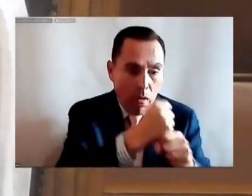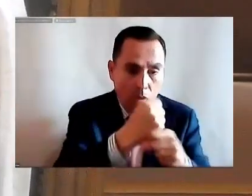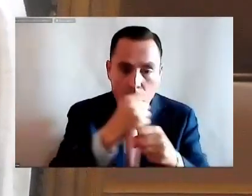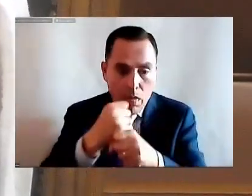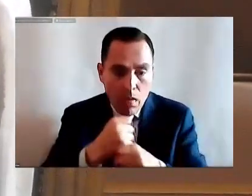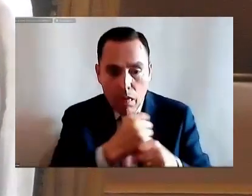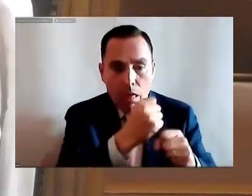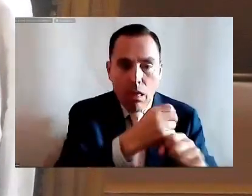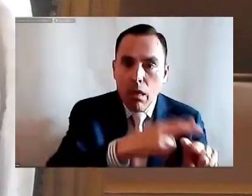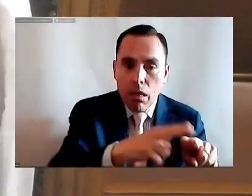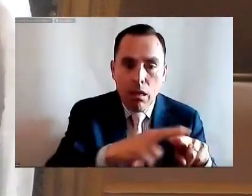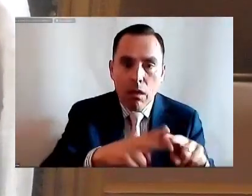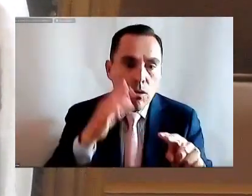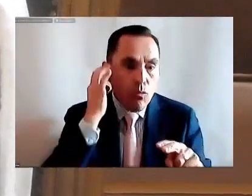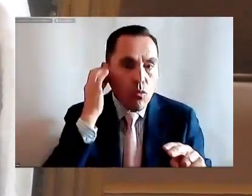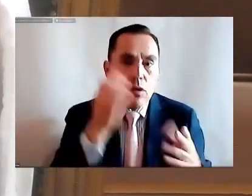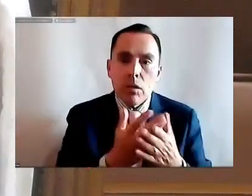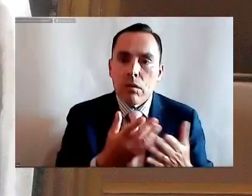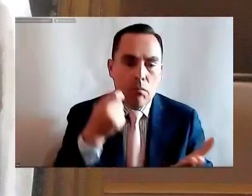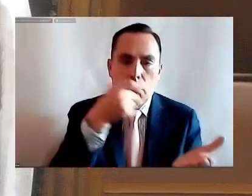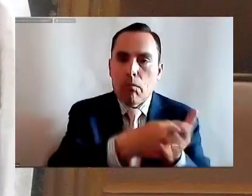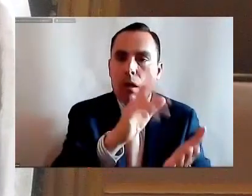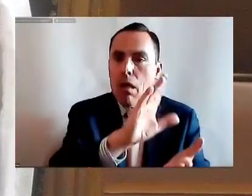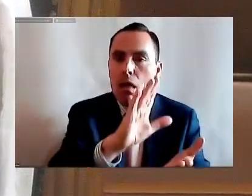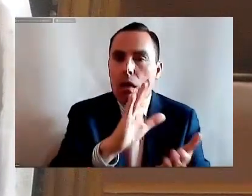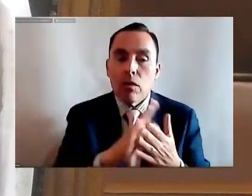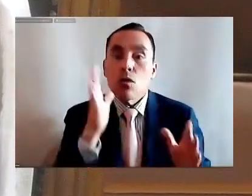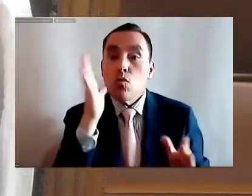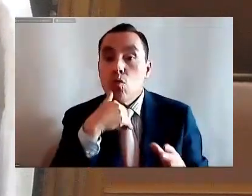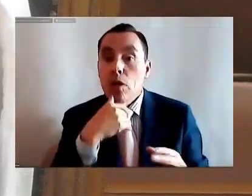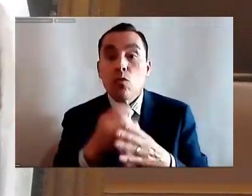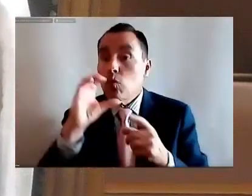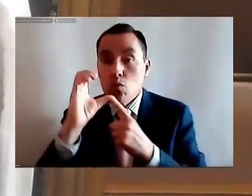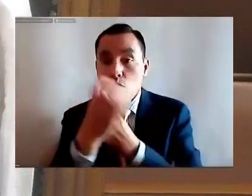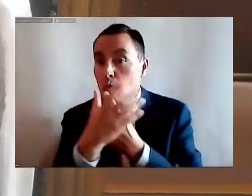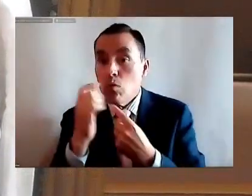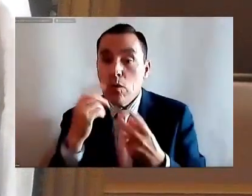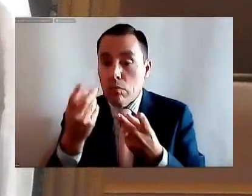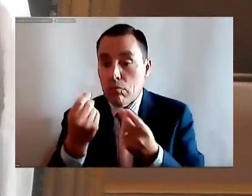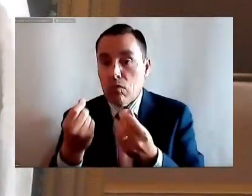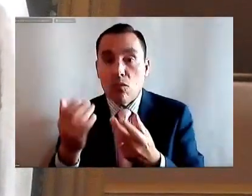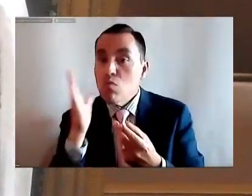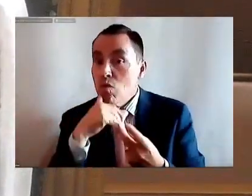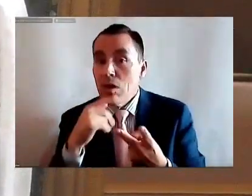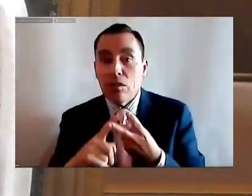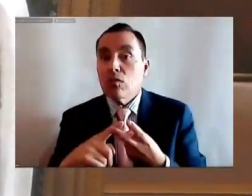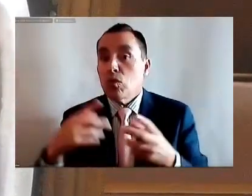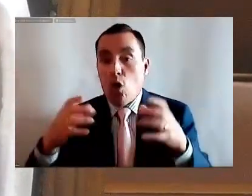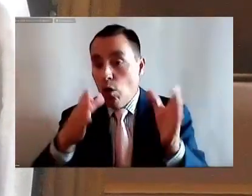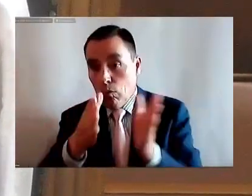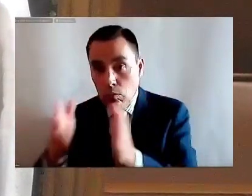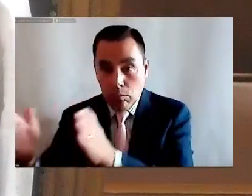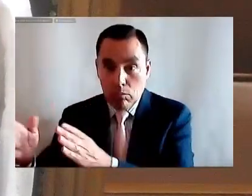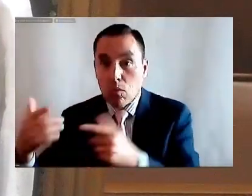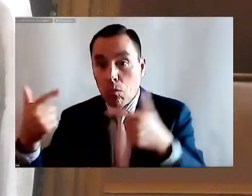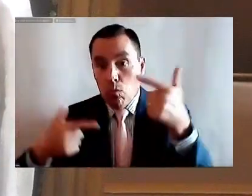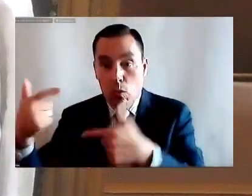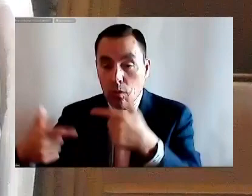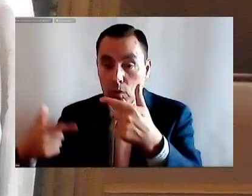indispensables para la sociedad. Sin ellos no podría haber cultura, economía ni organización política. Ninguna sociedad